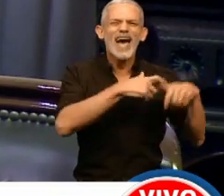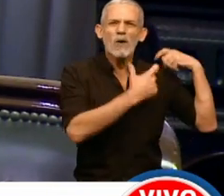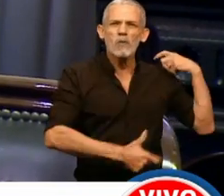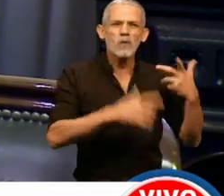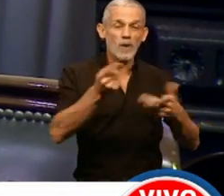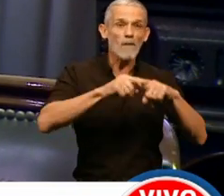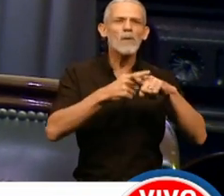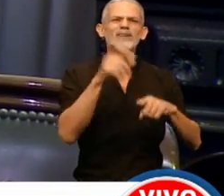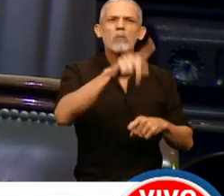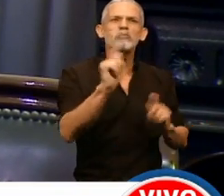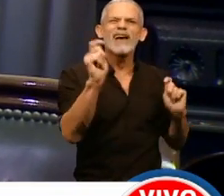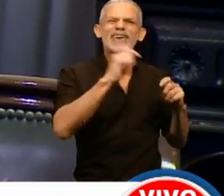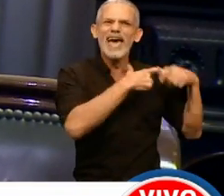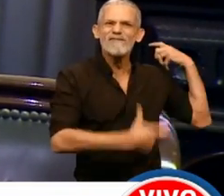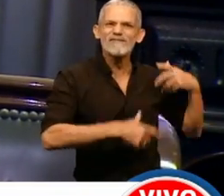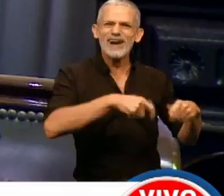apropiada frazada